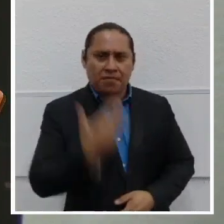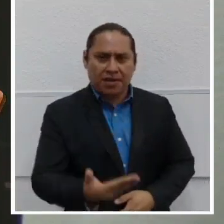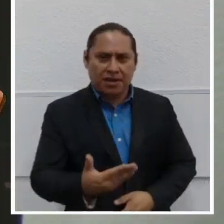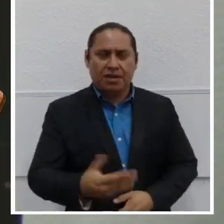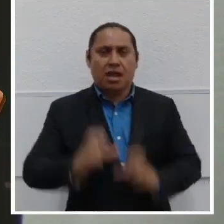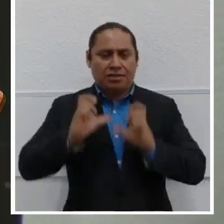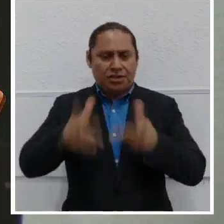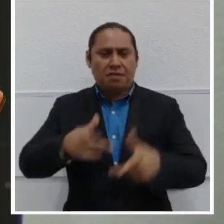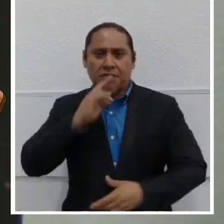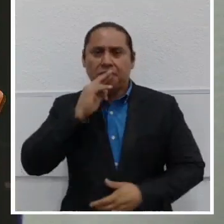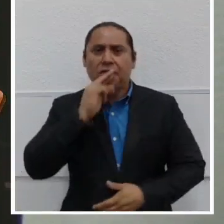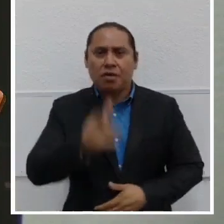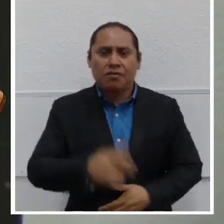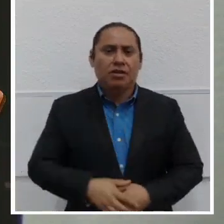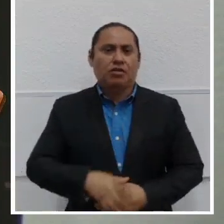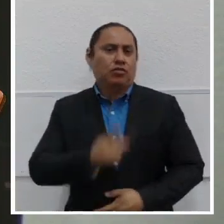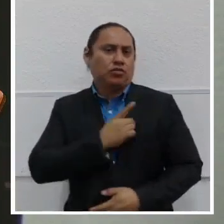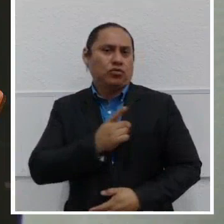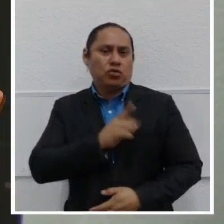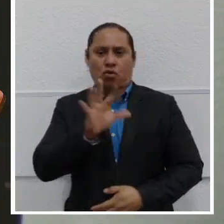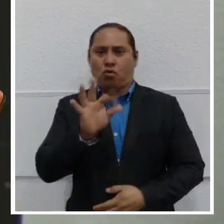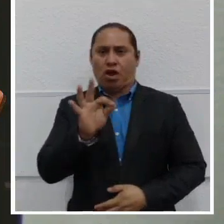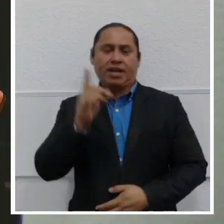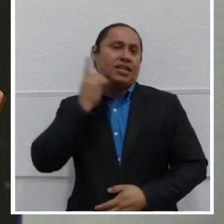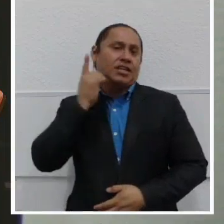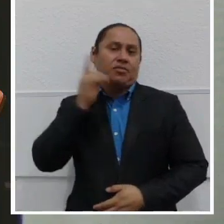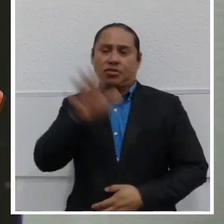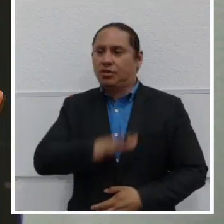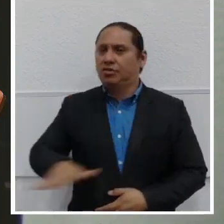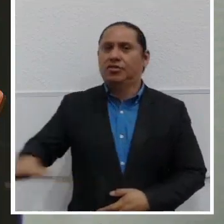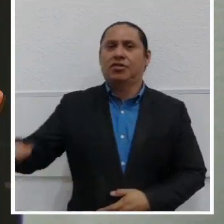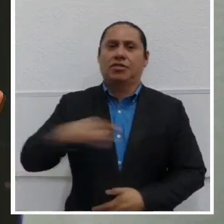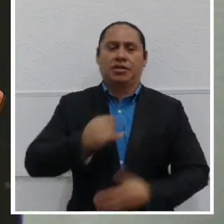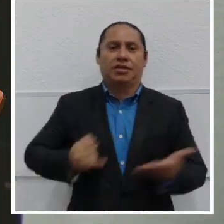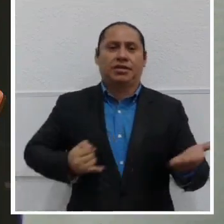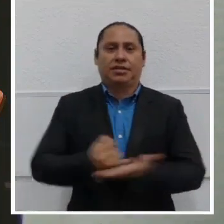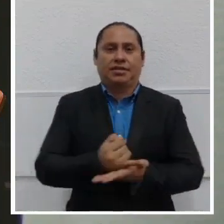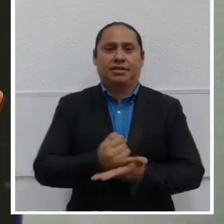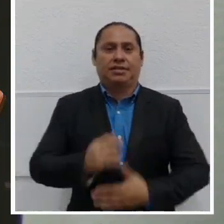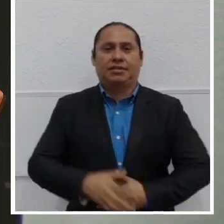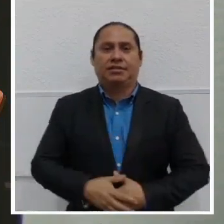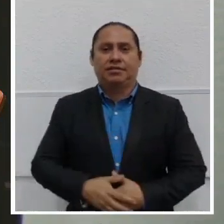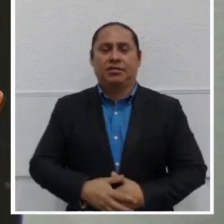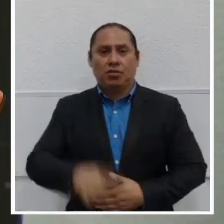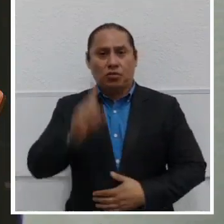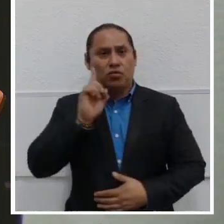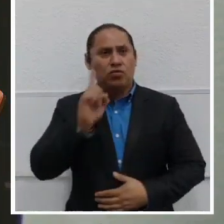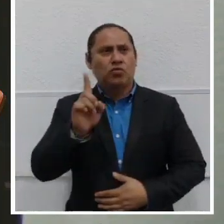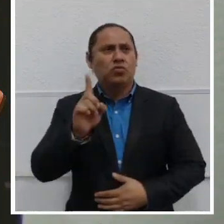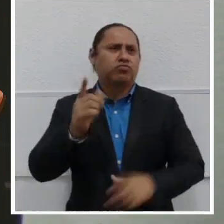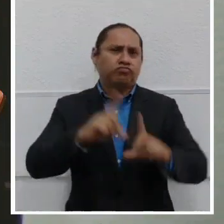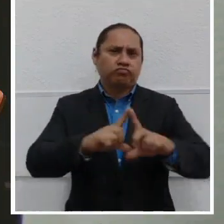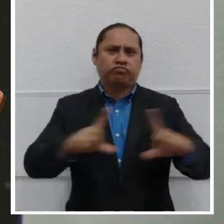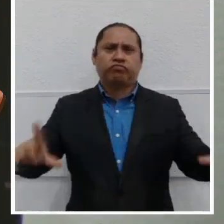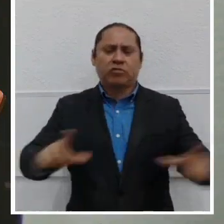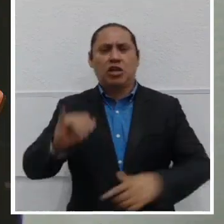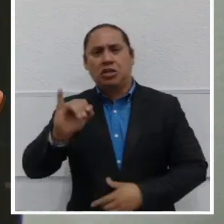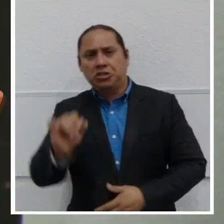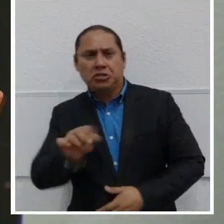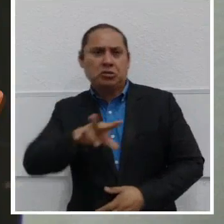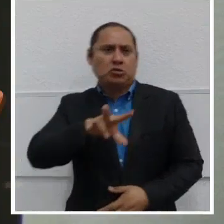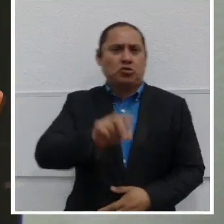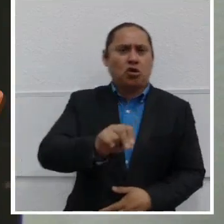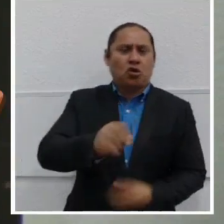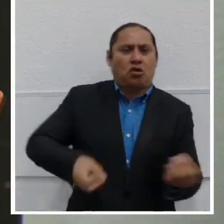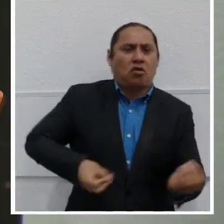y no seamos cuarenta diputados lo que dice los que vamos a decidir un término para hacer o no hacer